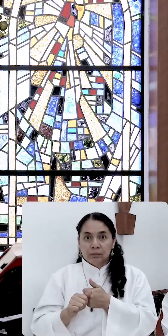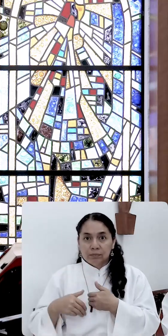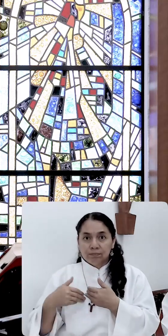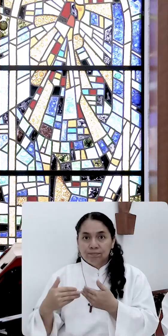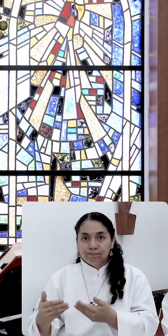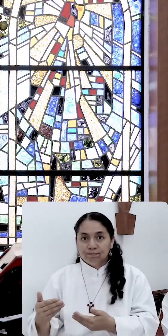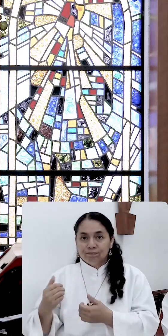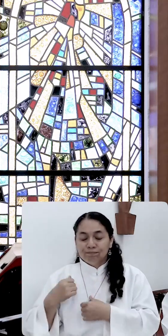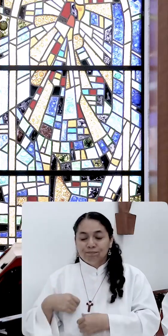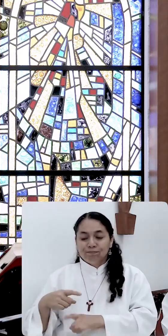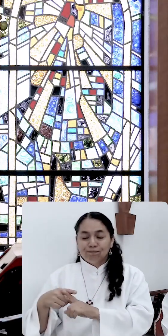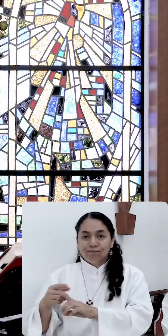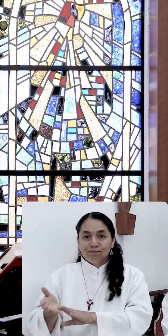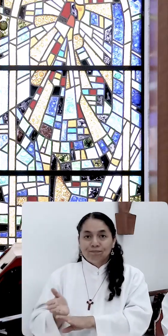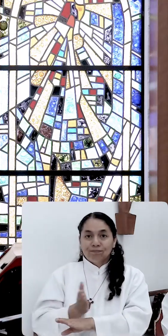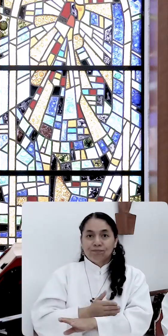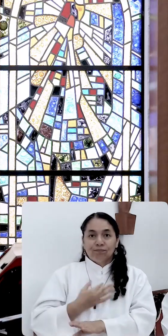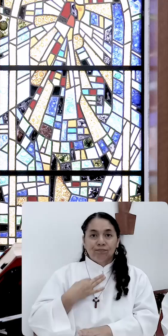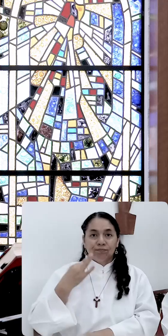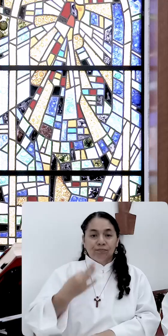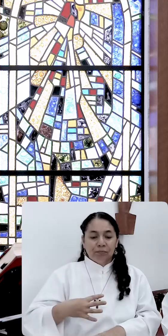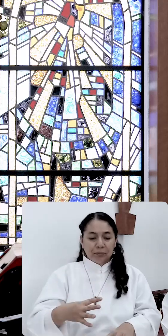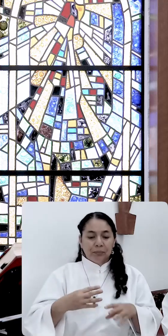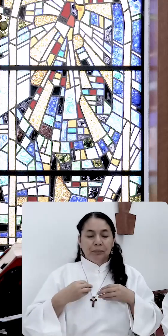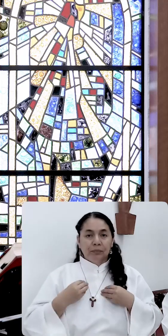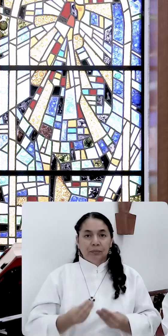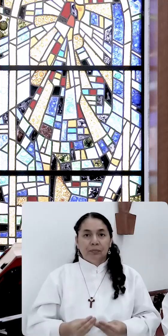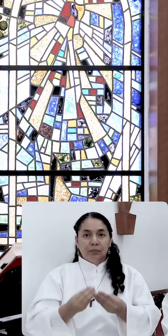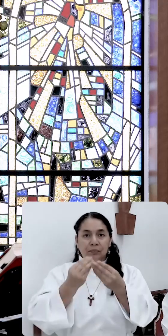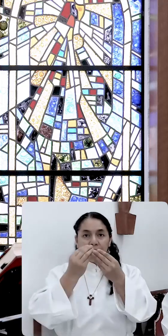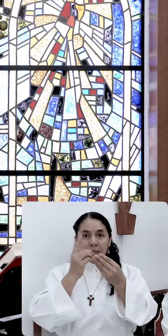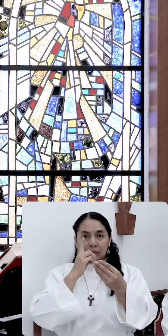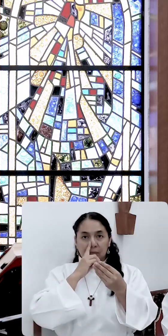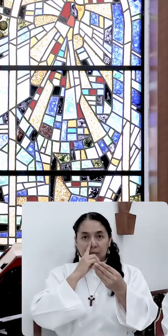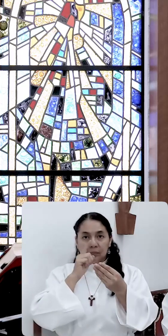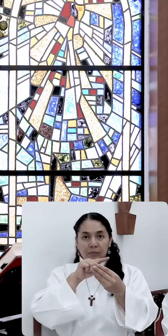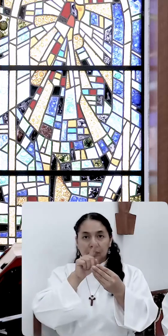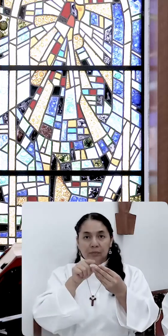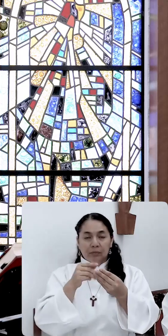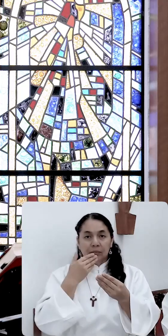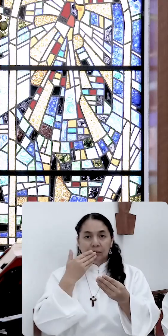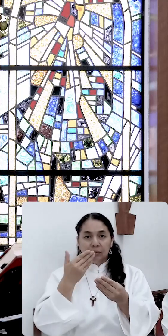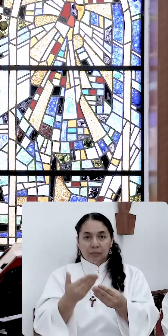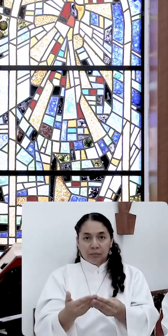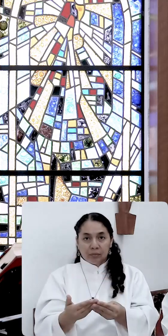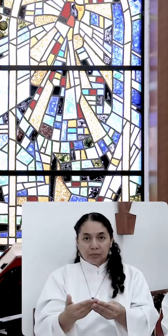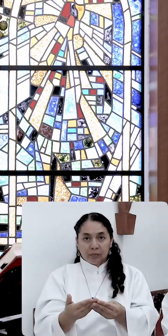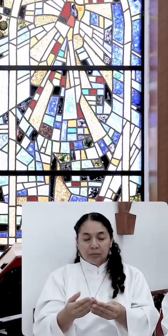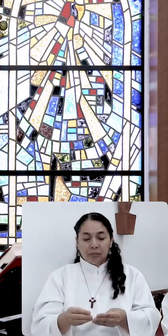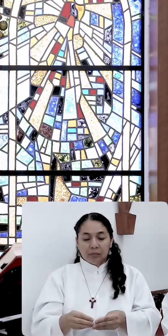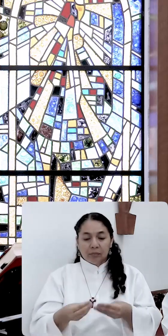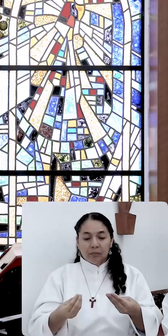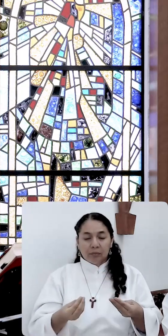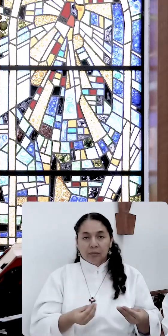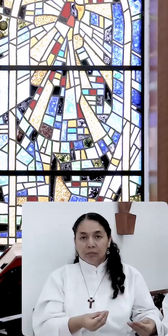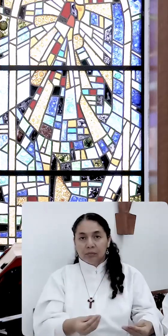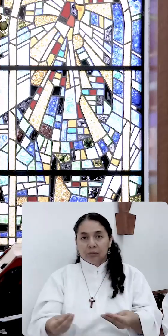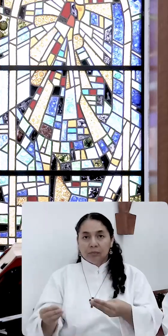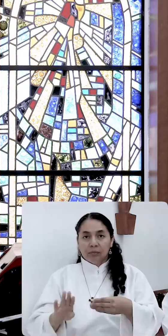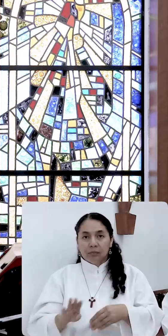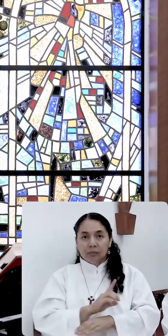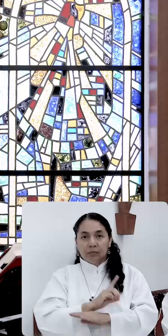entregado a su pasión, voluntariamente aceptada, tomó pan, dándote gracias, lo partió y lo dio a